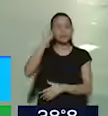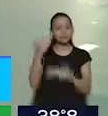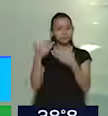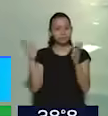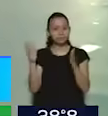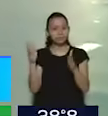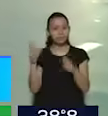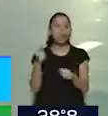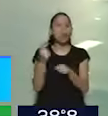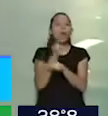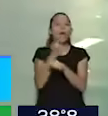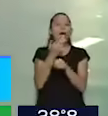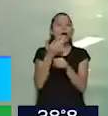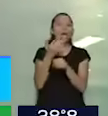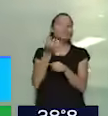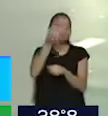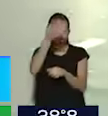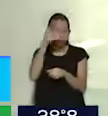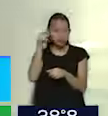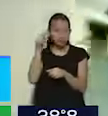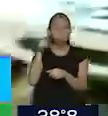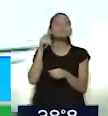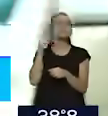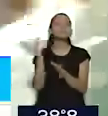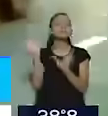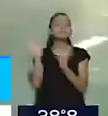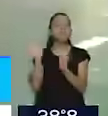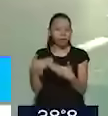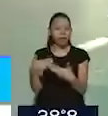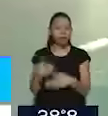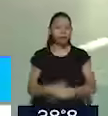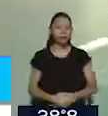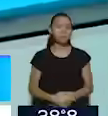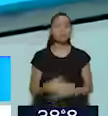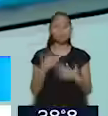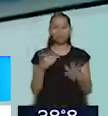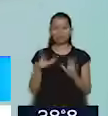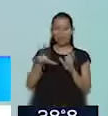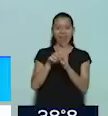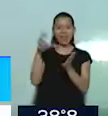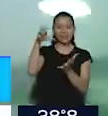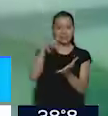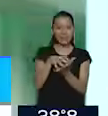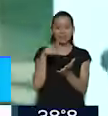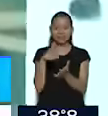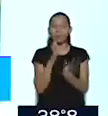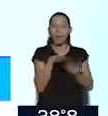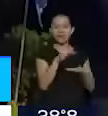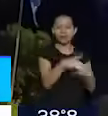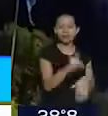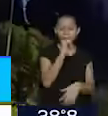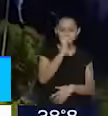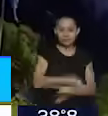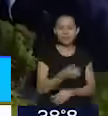una hora antes a las 12 de esta manera participarán de la concentración en la legislatura prevista para las 13